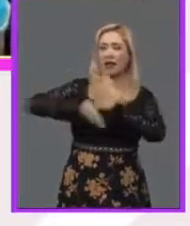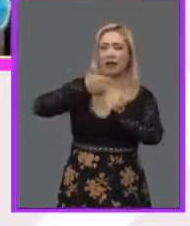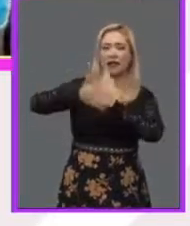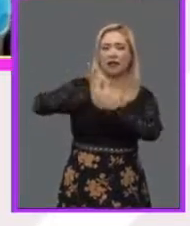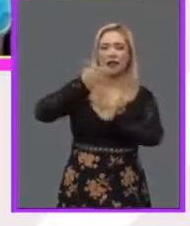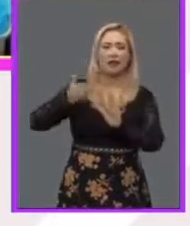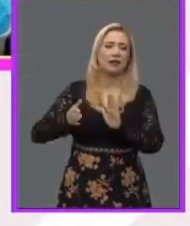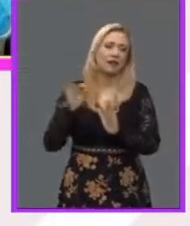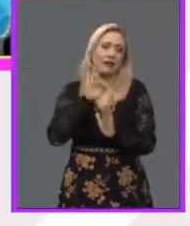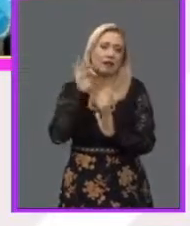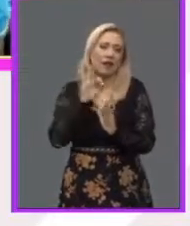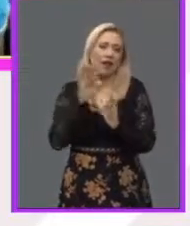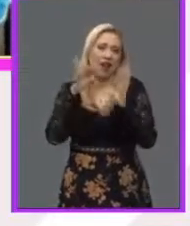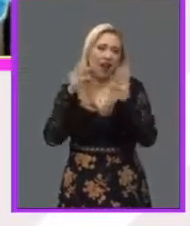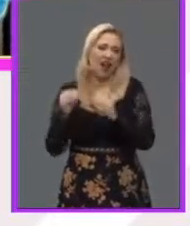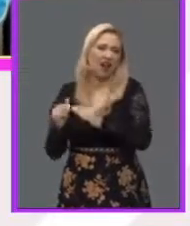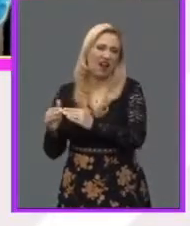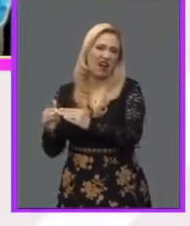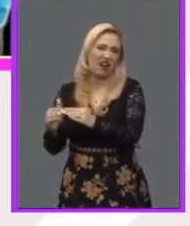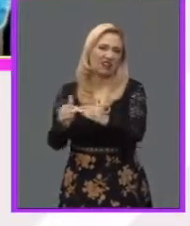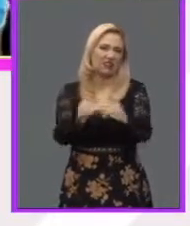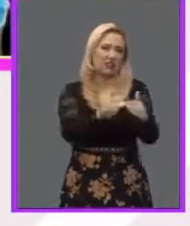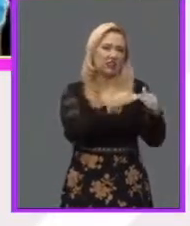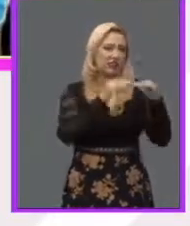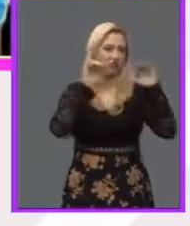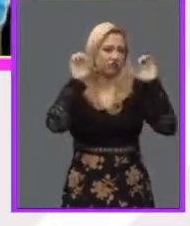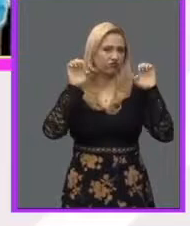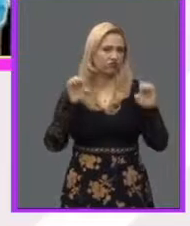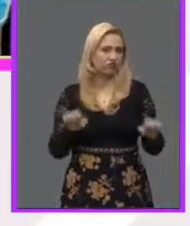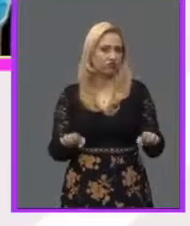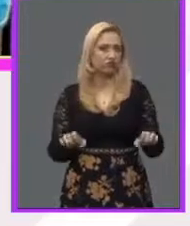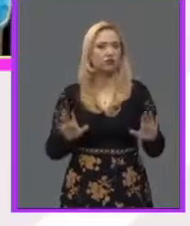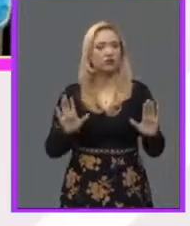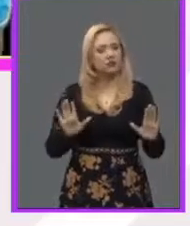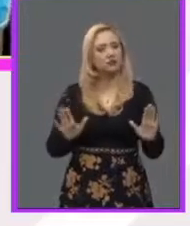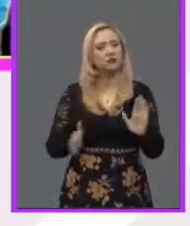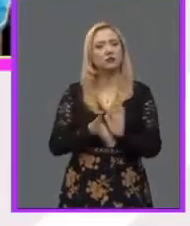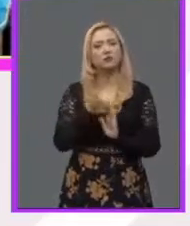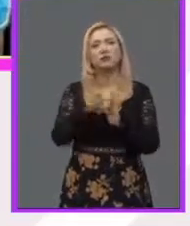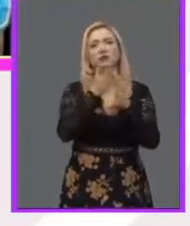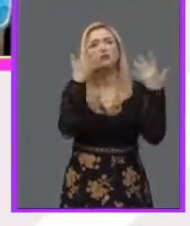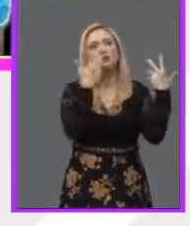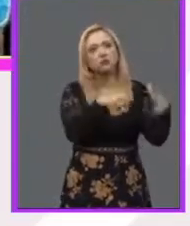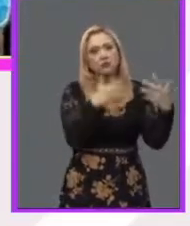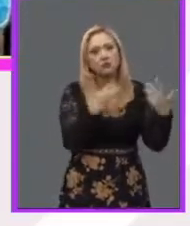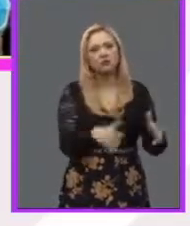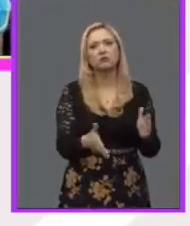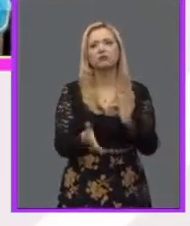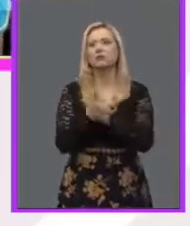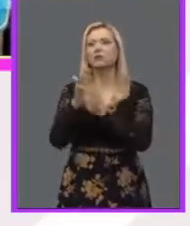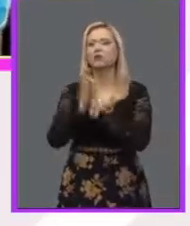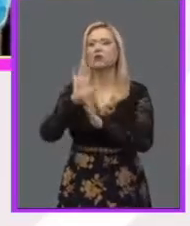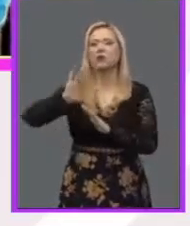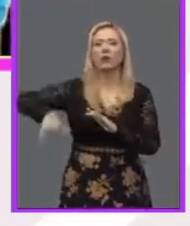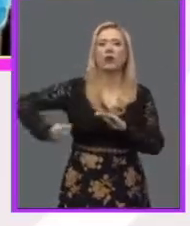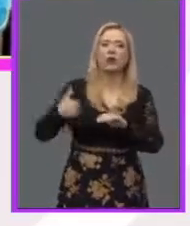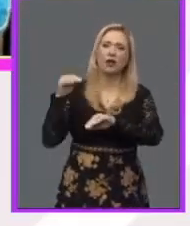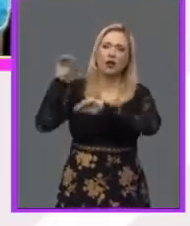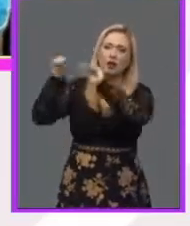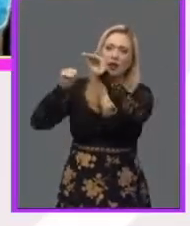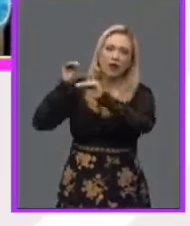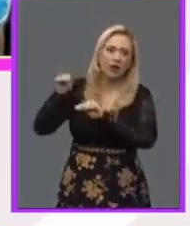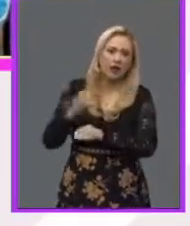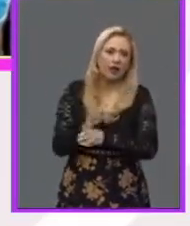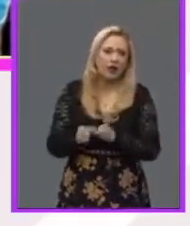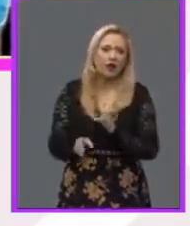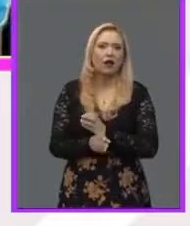construyendo, no es un fraccionamiento, por ejemplo, de residencial de lujo. Si se construye una fábrica, si se construye un almacén, si se construye lo